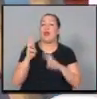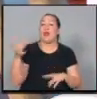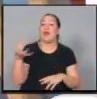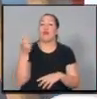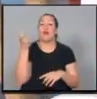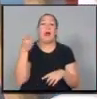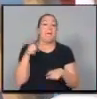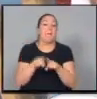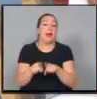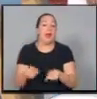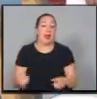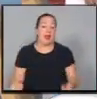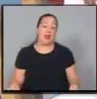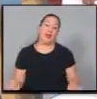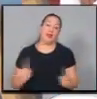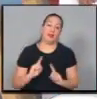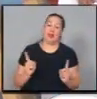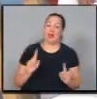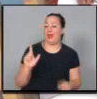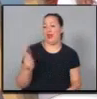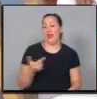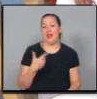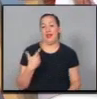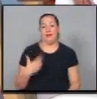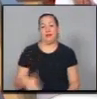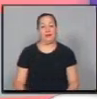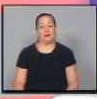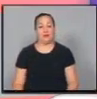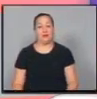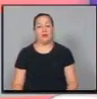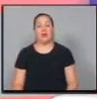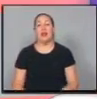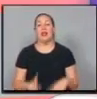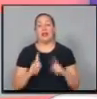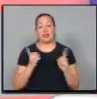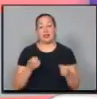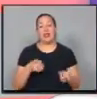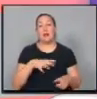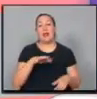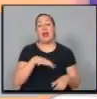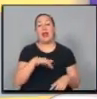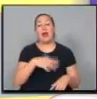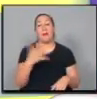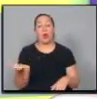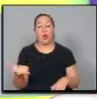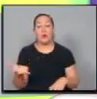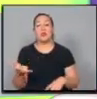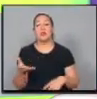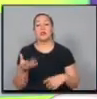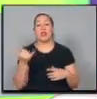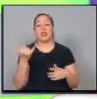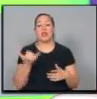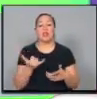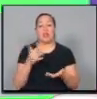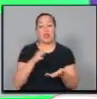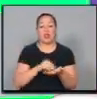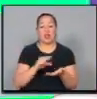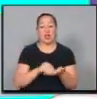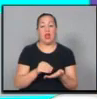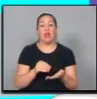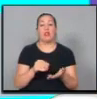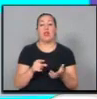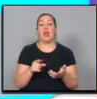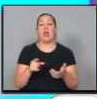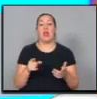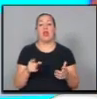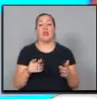Para decir. Siempre dentro de la ley, más, ¿no? Es bueno, también en la provincia de Buenos Aires hay muchas familias, por ahí tienen un terreno y ceden una